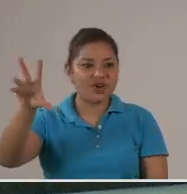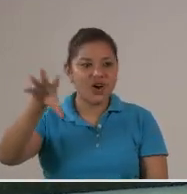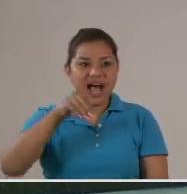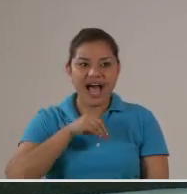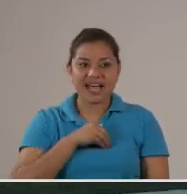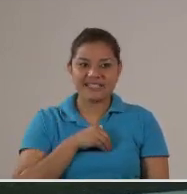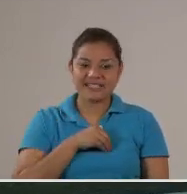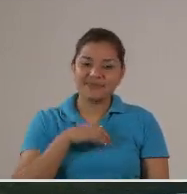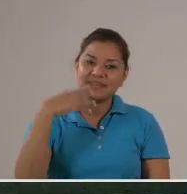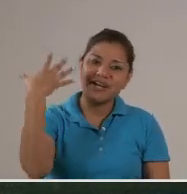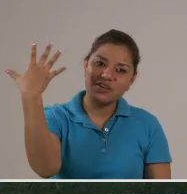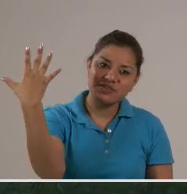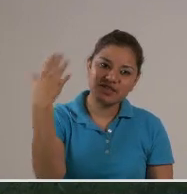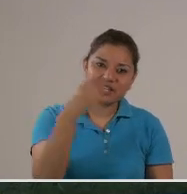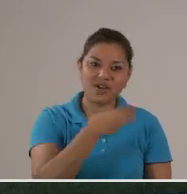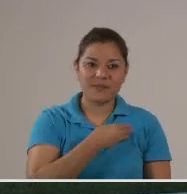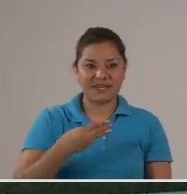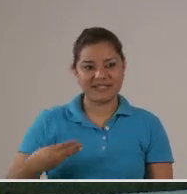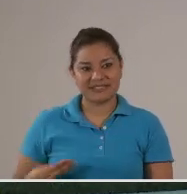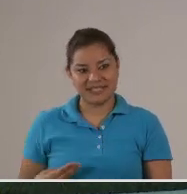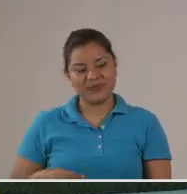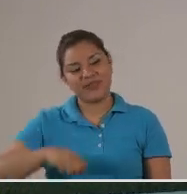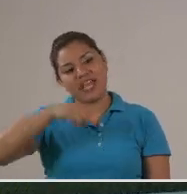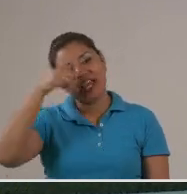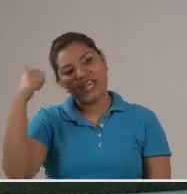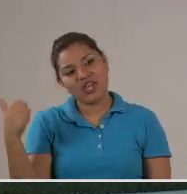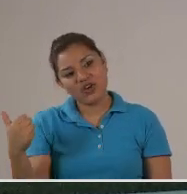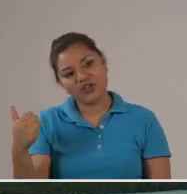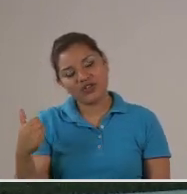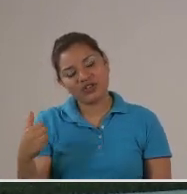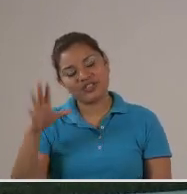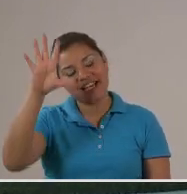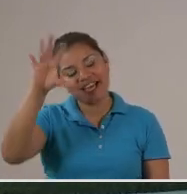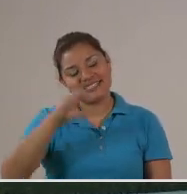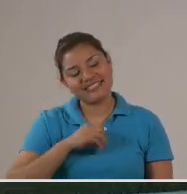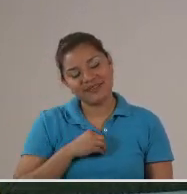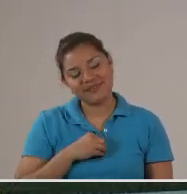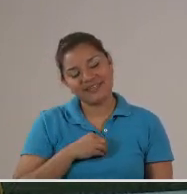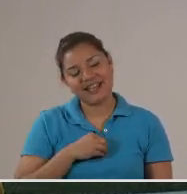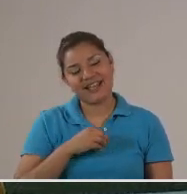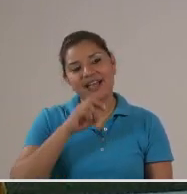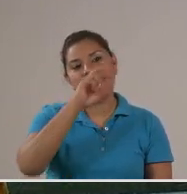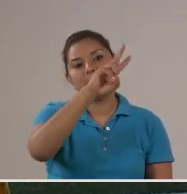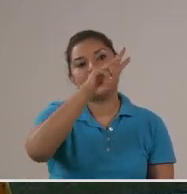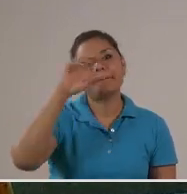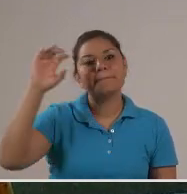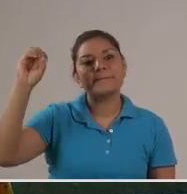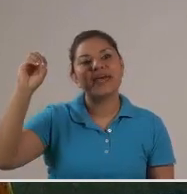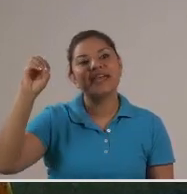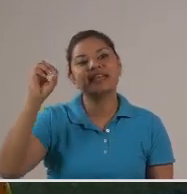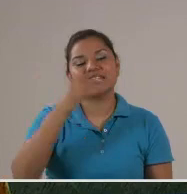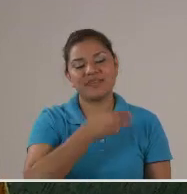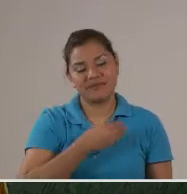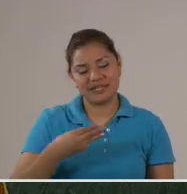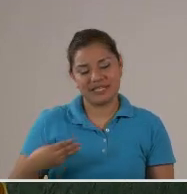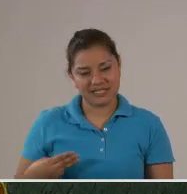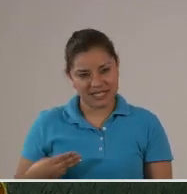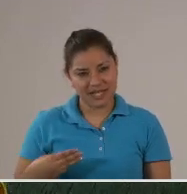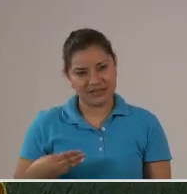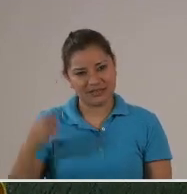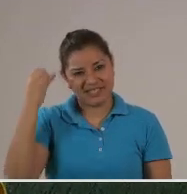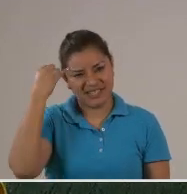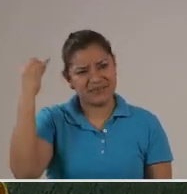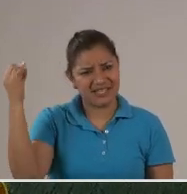ministerios y algunos aceptan hasta 20 ministerios Cómo andaremos